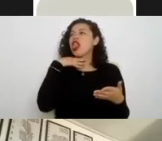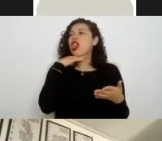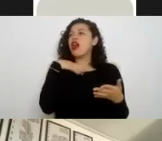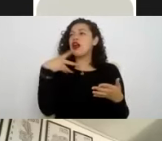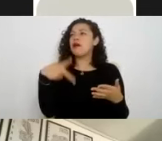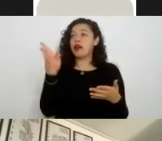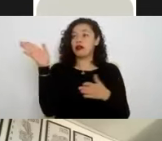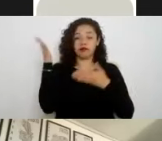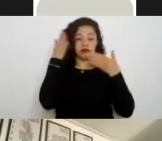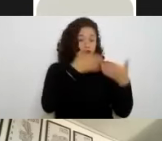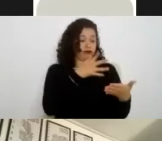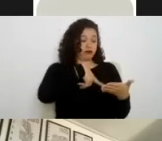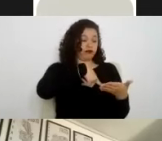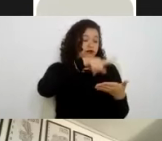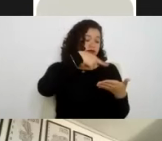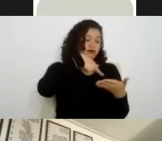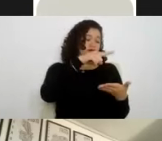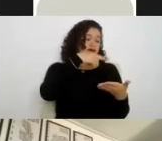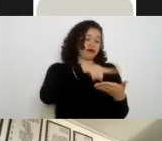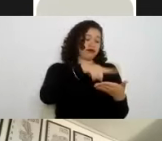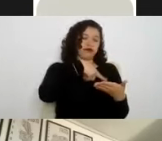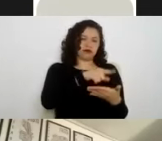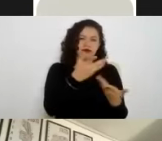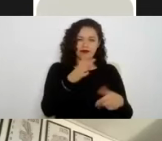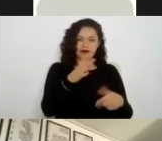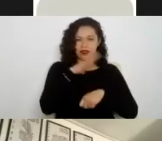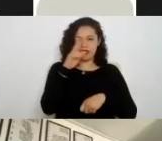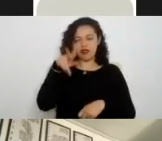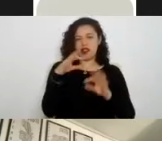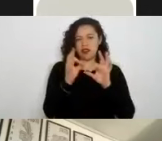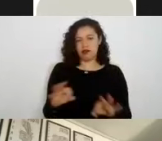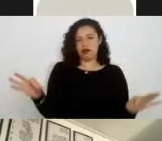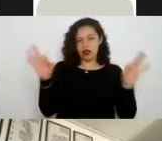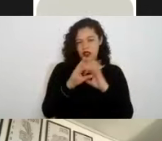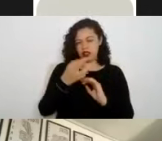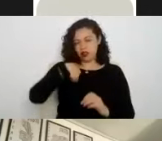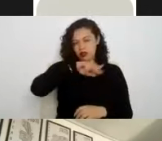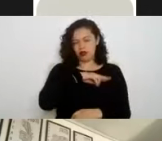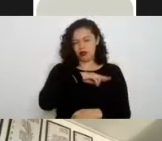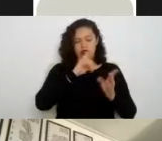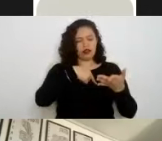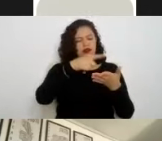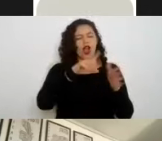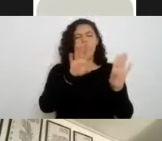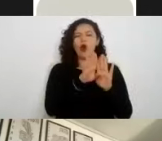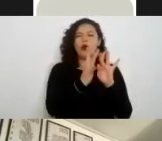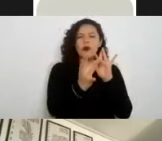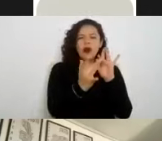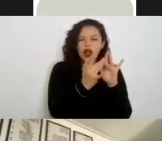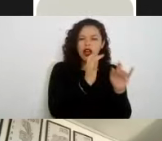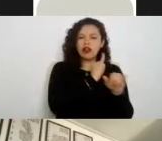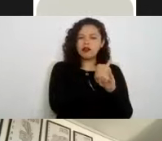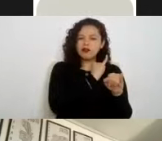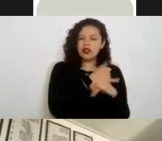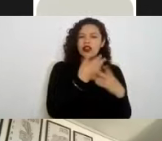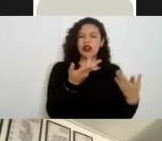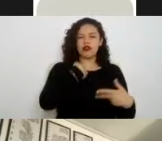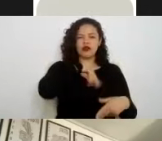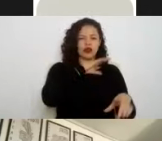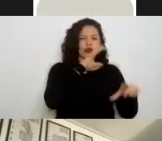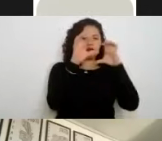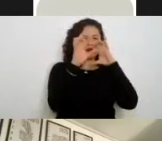en la parte digital. Entonces es muy importante también ver qué estamos haciendo nosotros en esa parte digital, cómo nos estamos comunicando y cómo